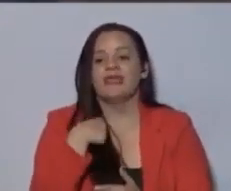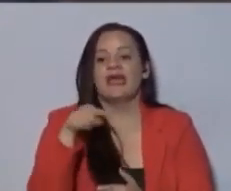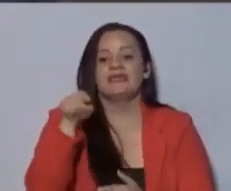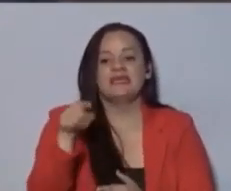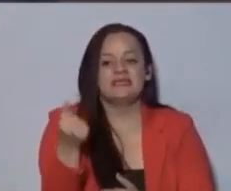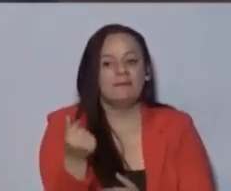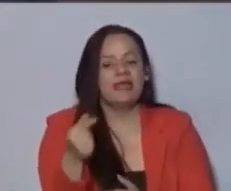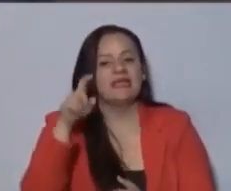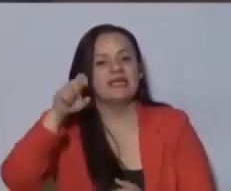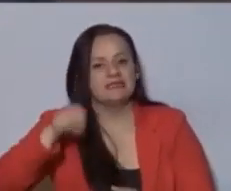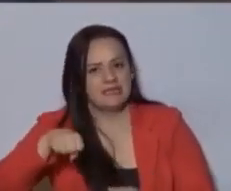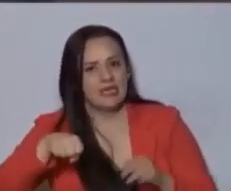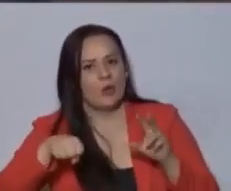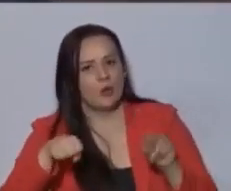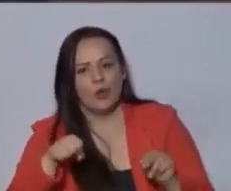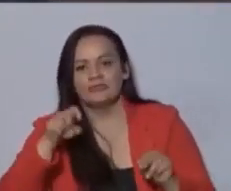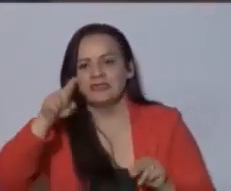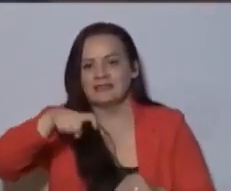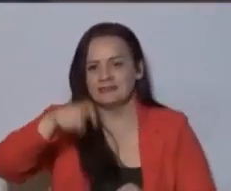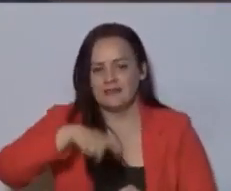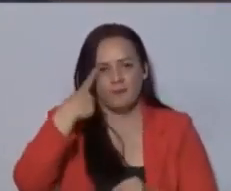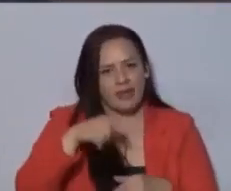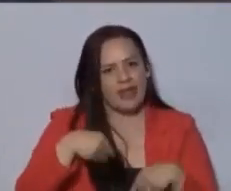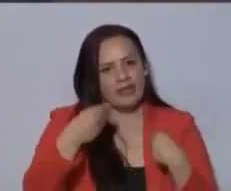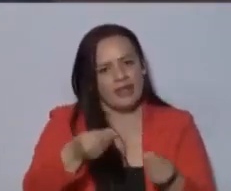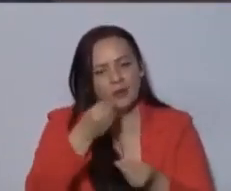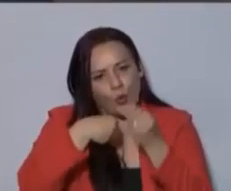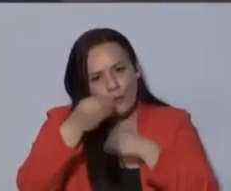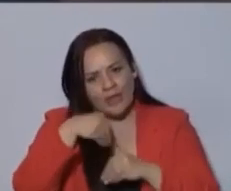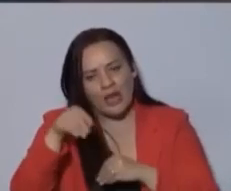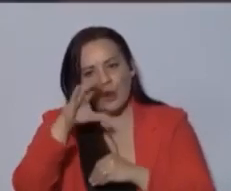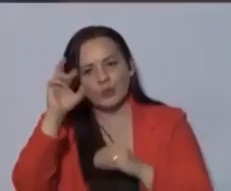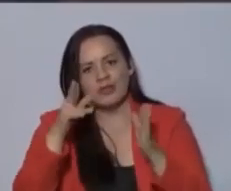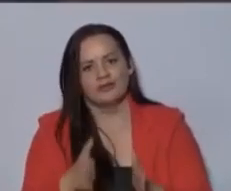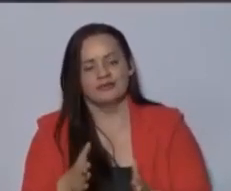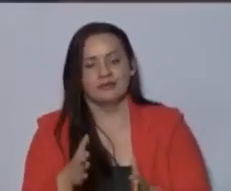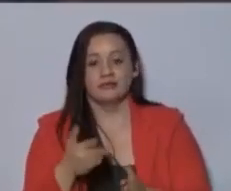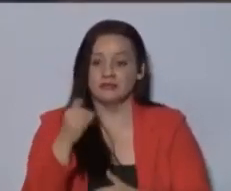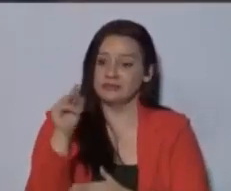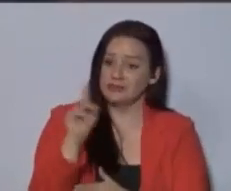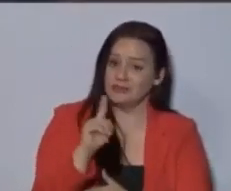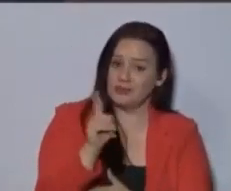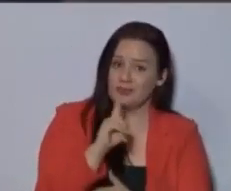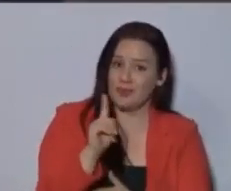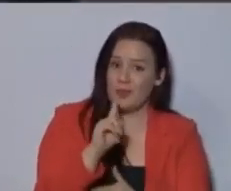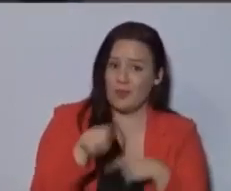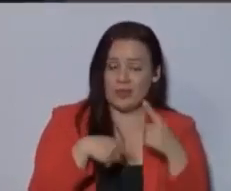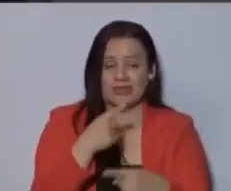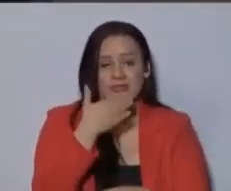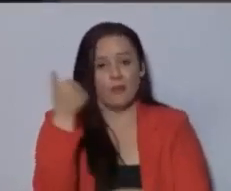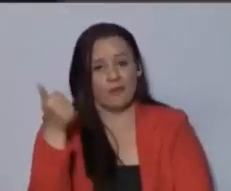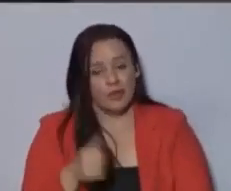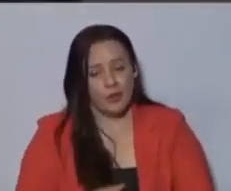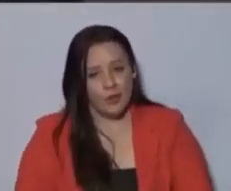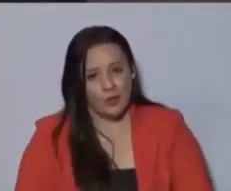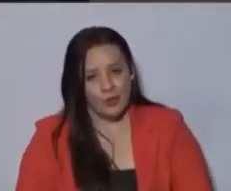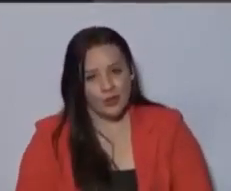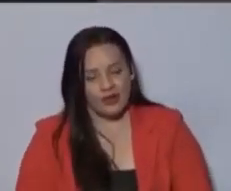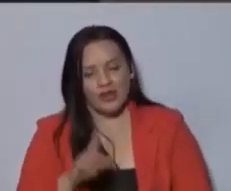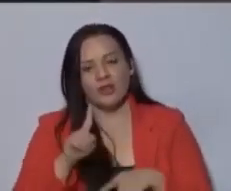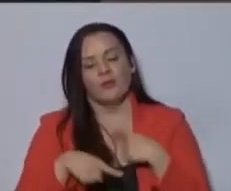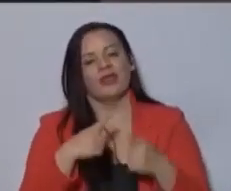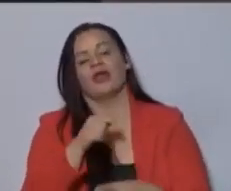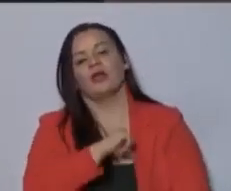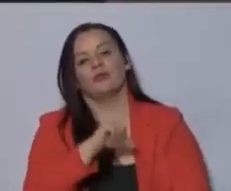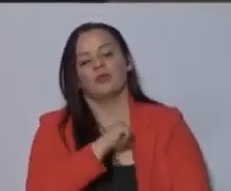se necesita hoy para darle comer a los costarricenses. O si no, hubiera sido mejor que hubieran actuado